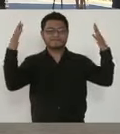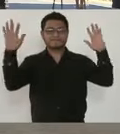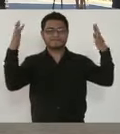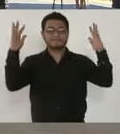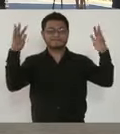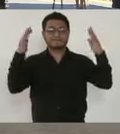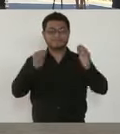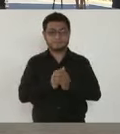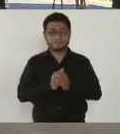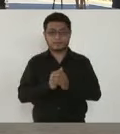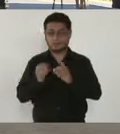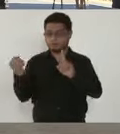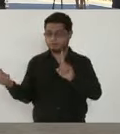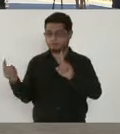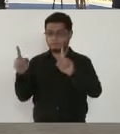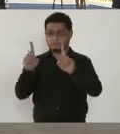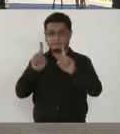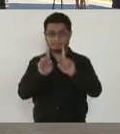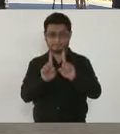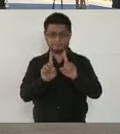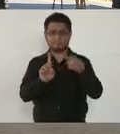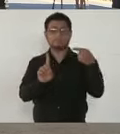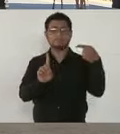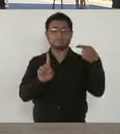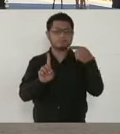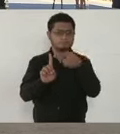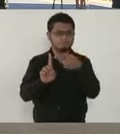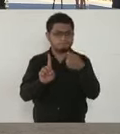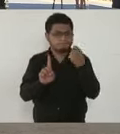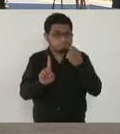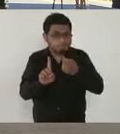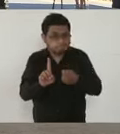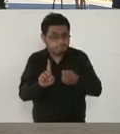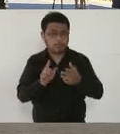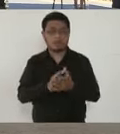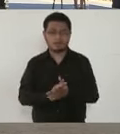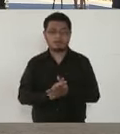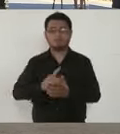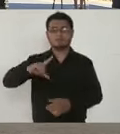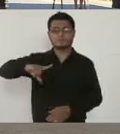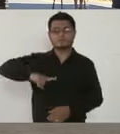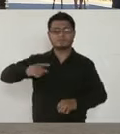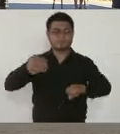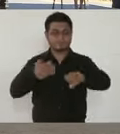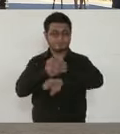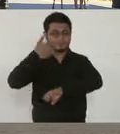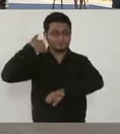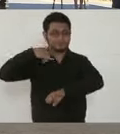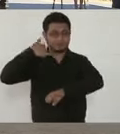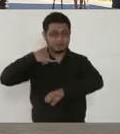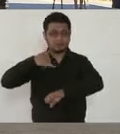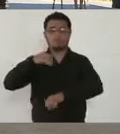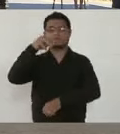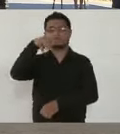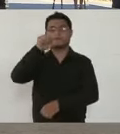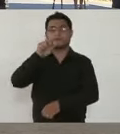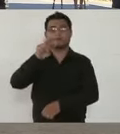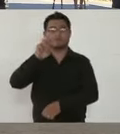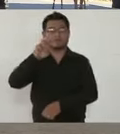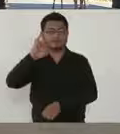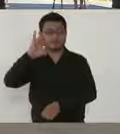lo acompañan el gobernador del estado de Yucatán, Mauricio Vila Dosal,